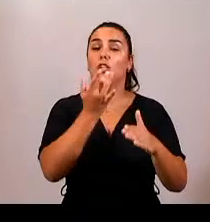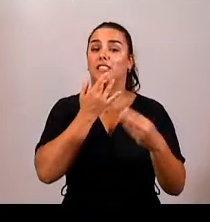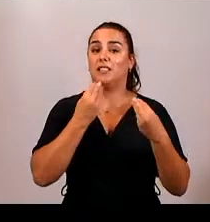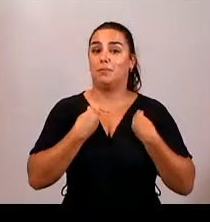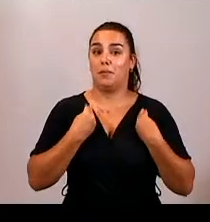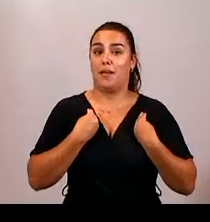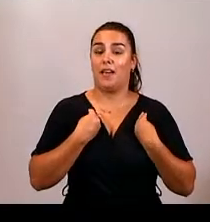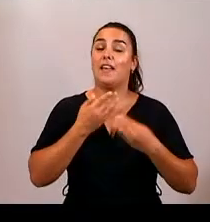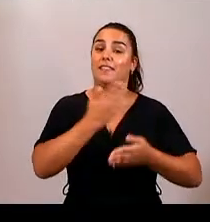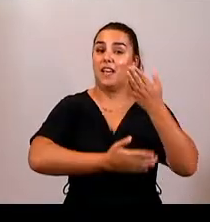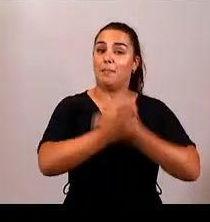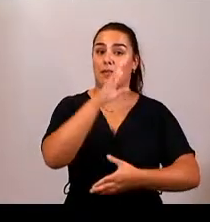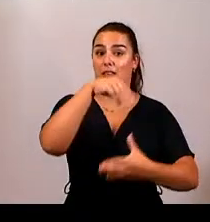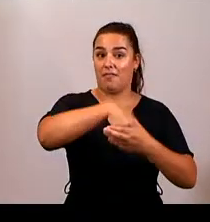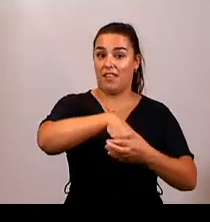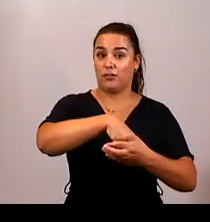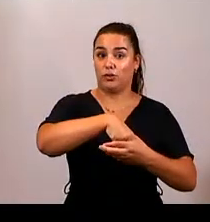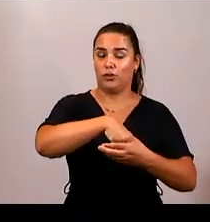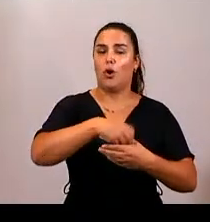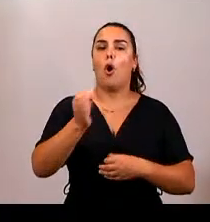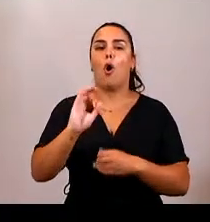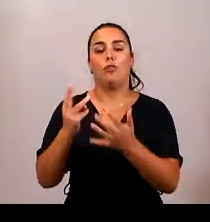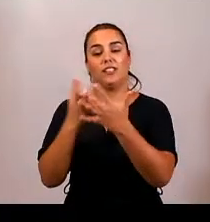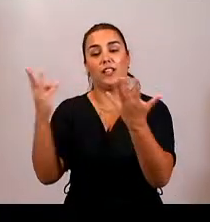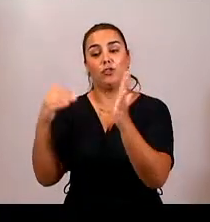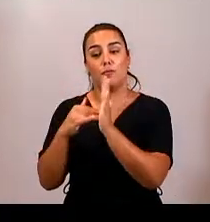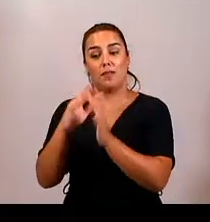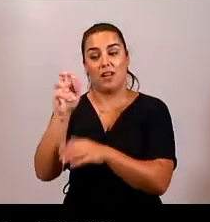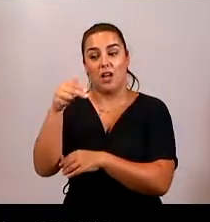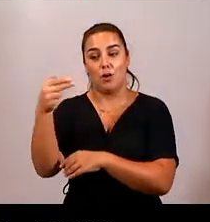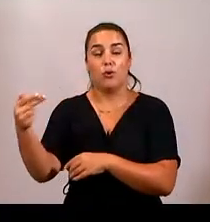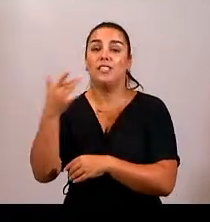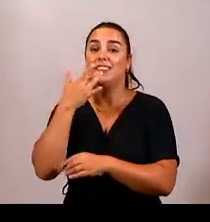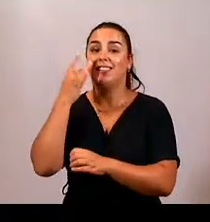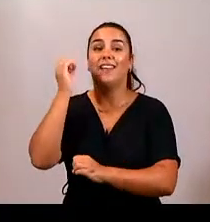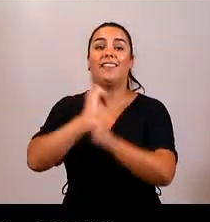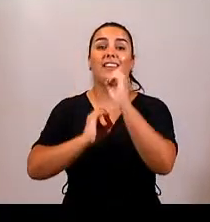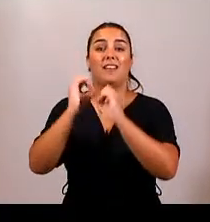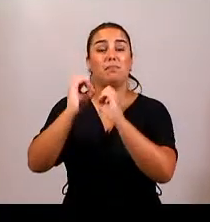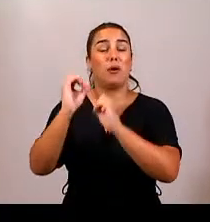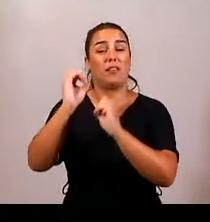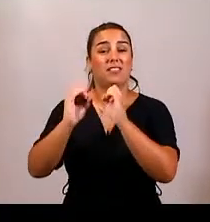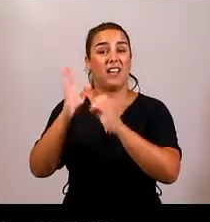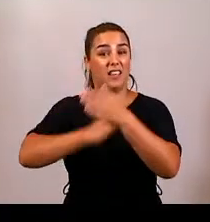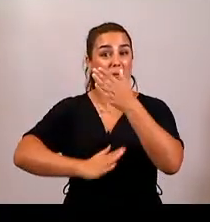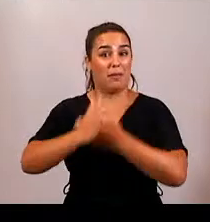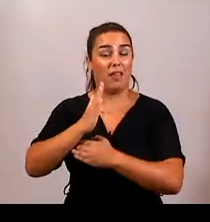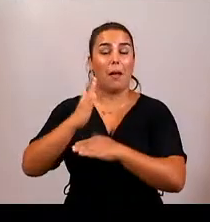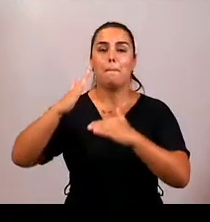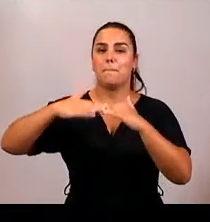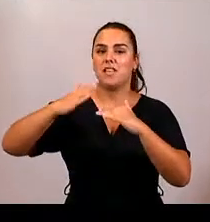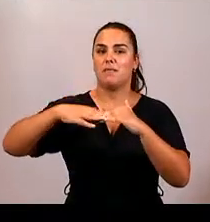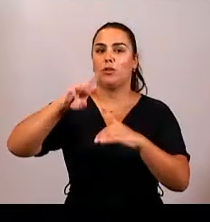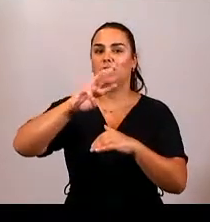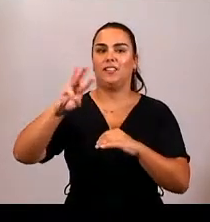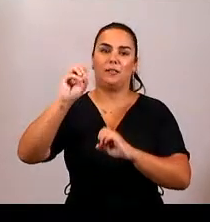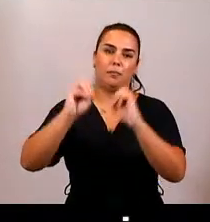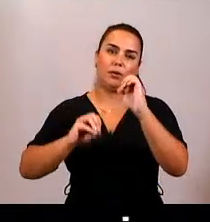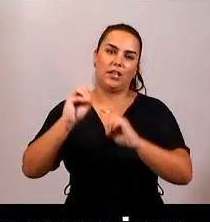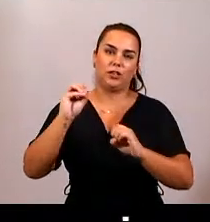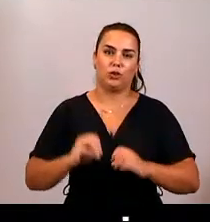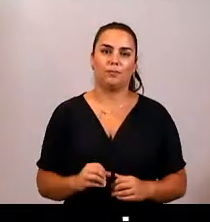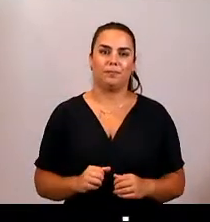con discapacidad y hasta los 18.000 euros si su grado de discapacidad es igual o superior al